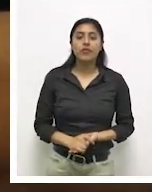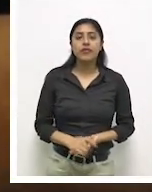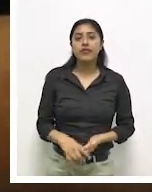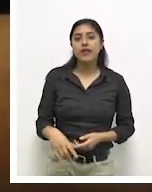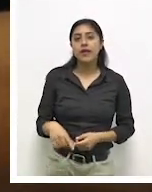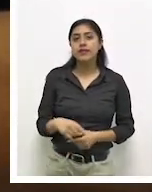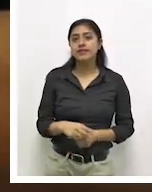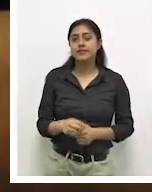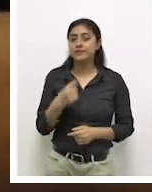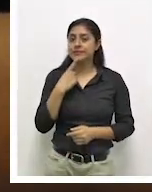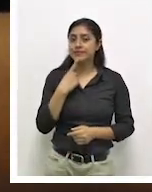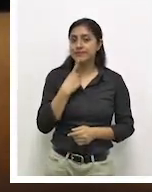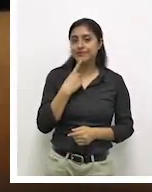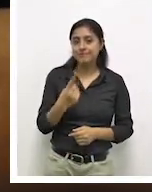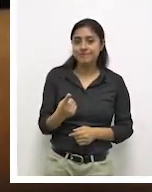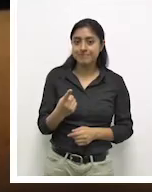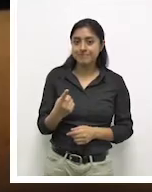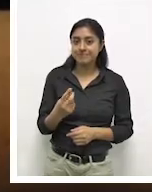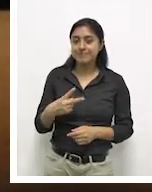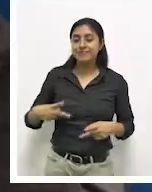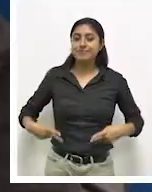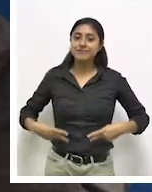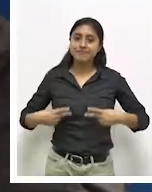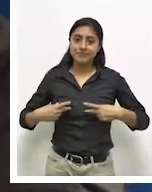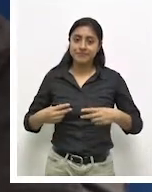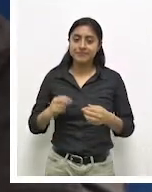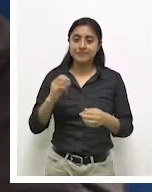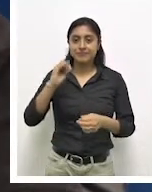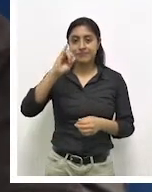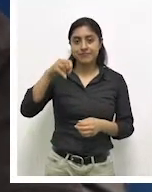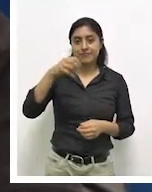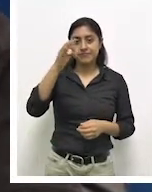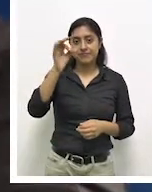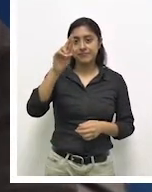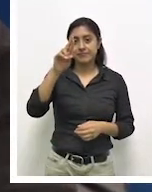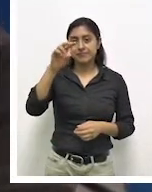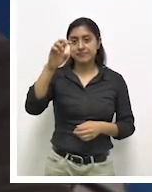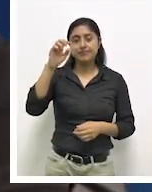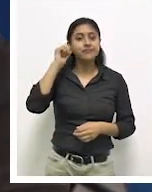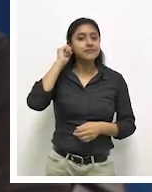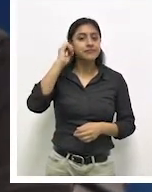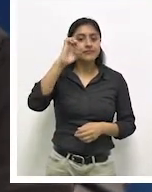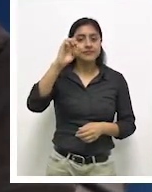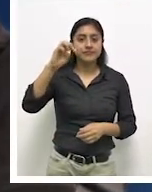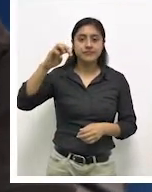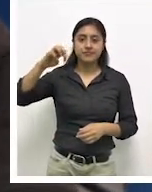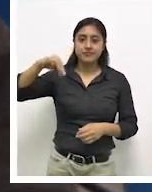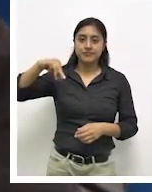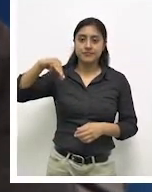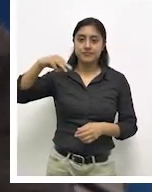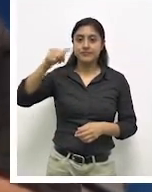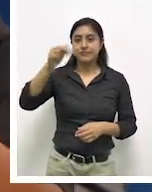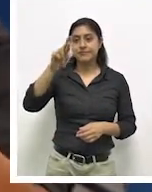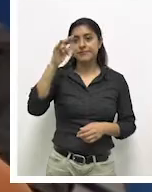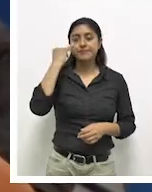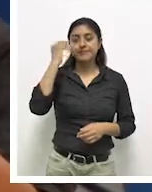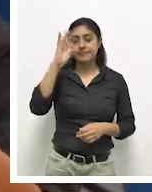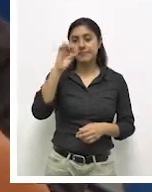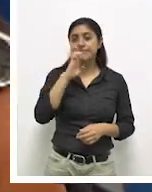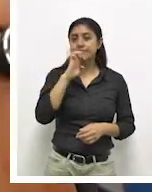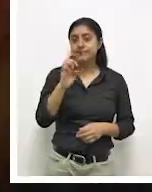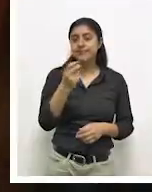Hablar de Jorge Mario es contarle a usted la historia muy parecida a la de un conocido, amigo o